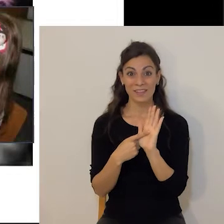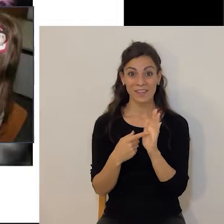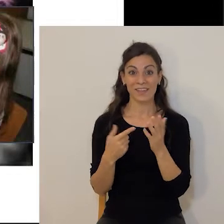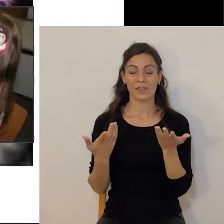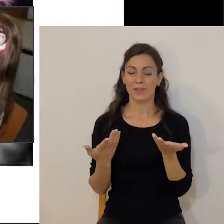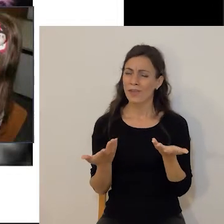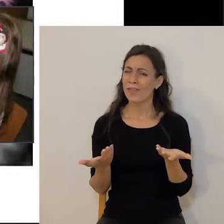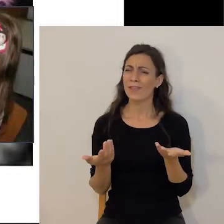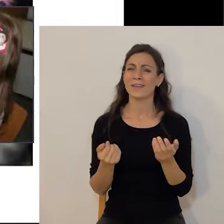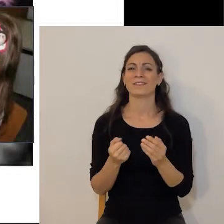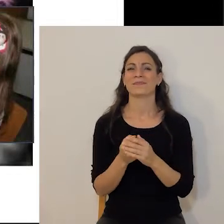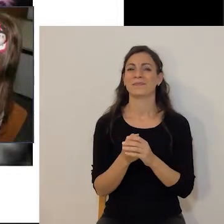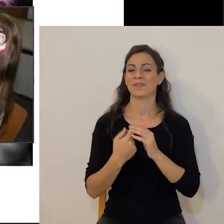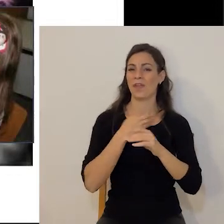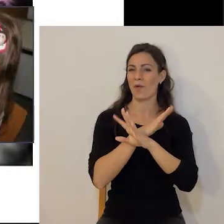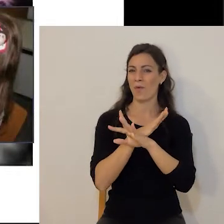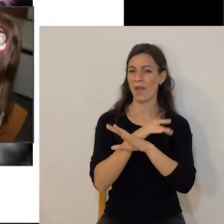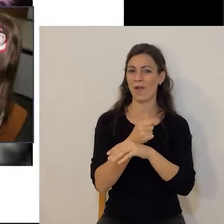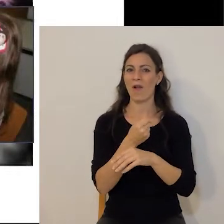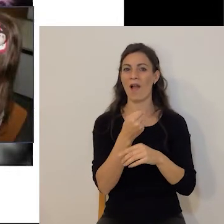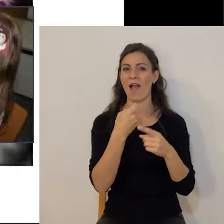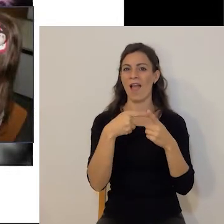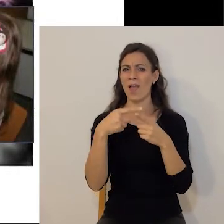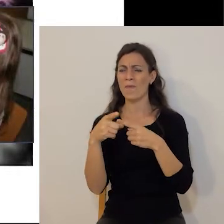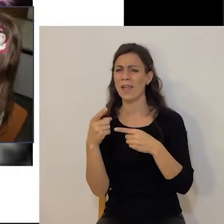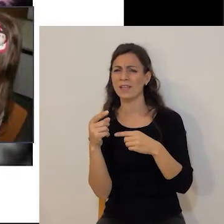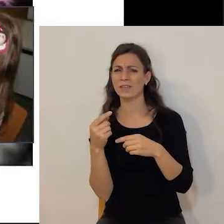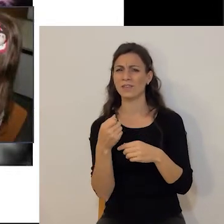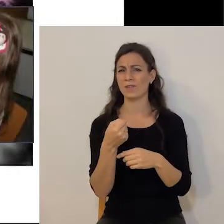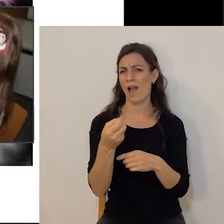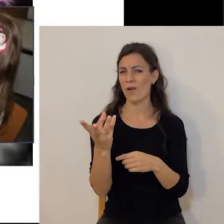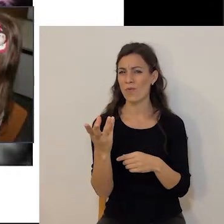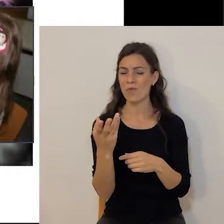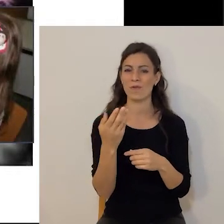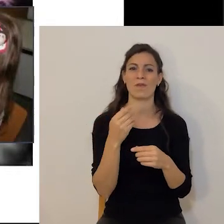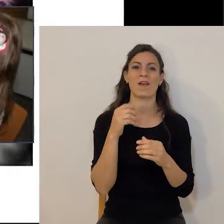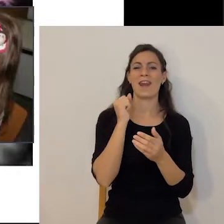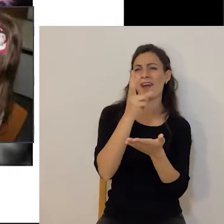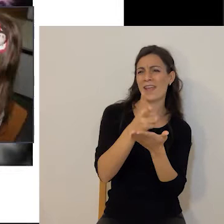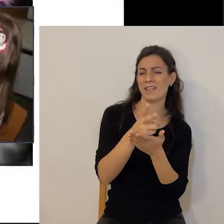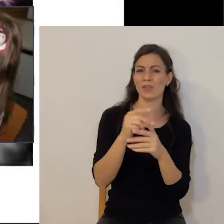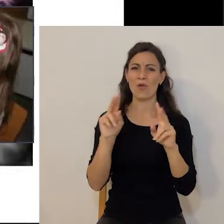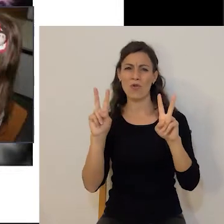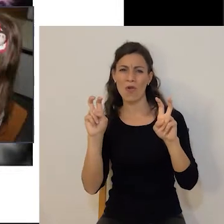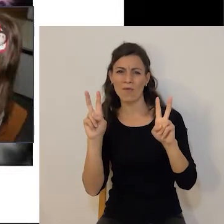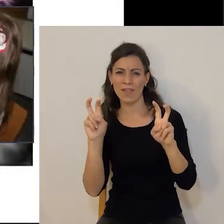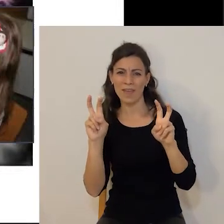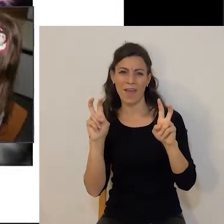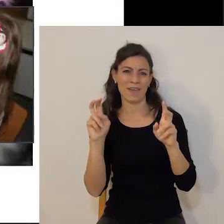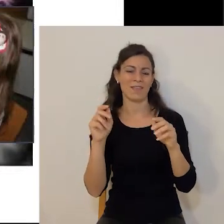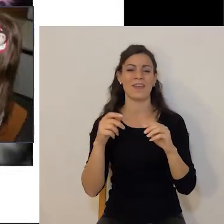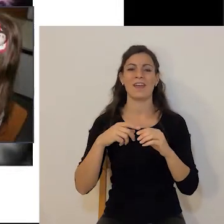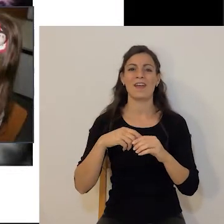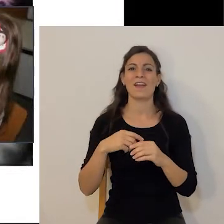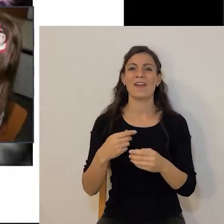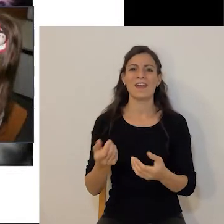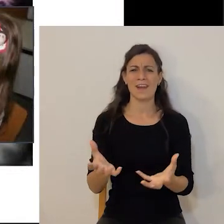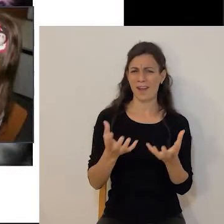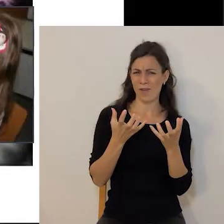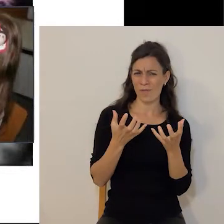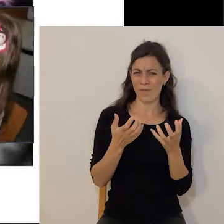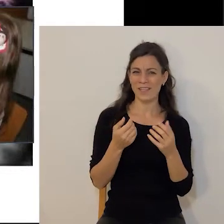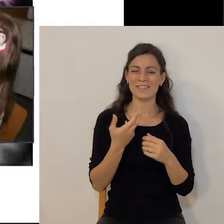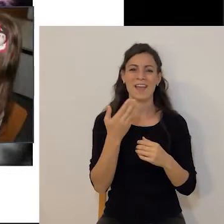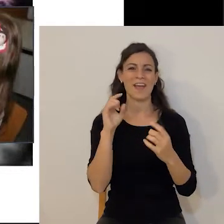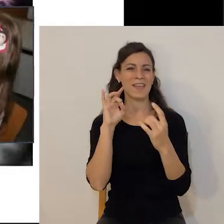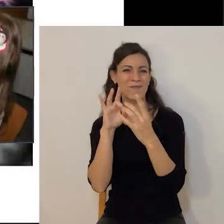en el juego hay algunos elementos, ¿no? Hay novedad, hay reto, hay recompensas, esos puntos, hay